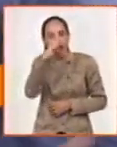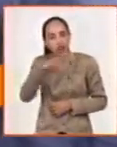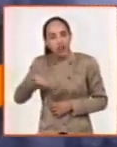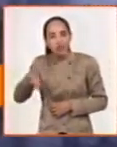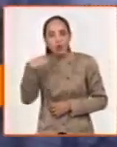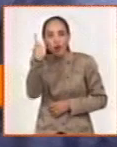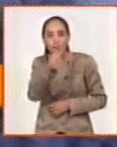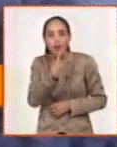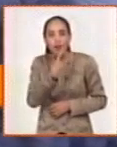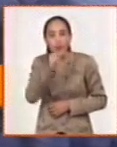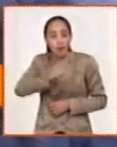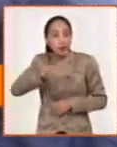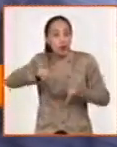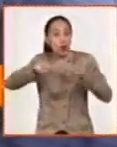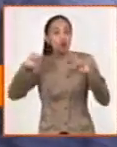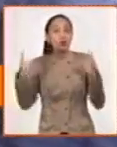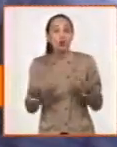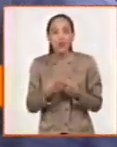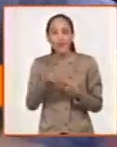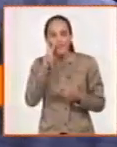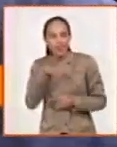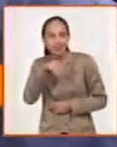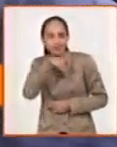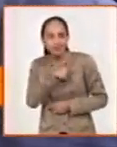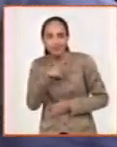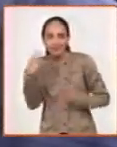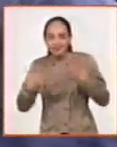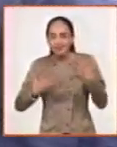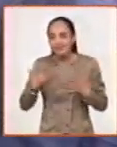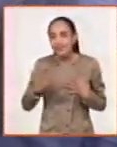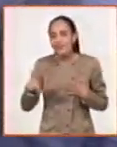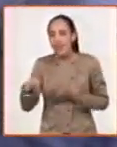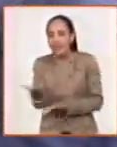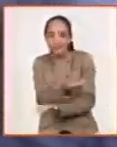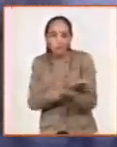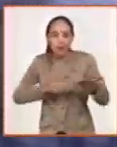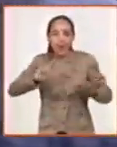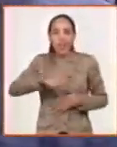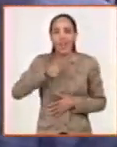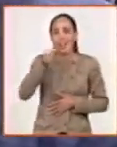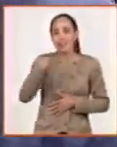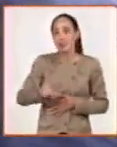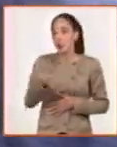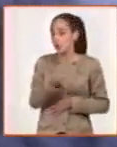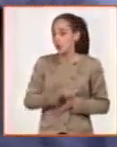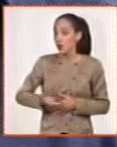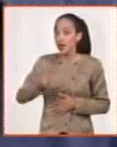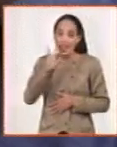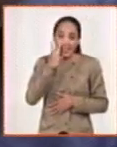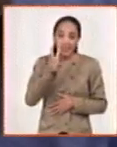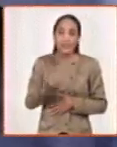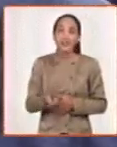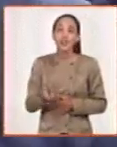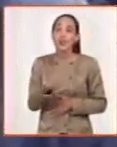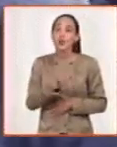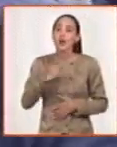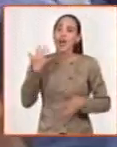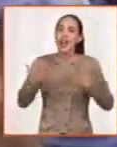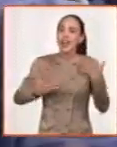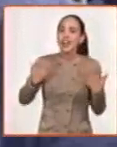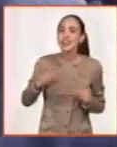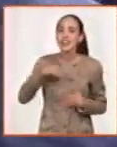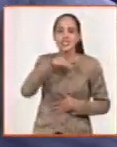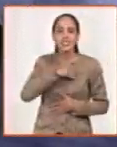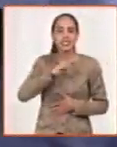sentido general, la alegría de compartir con sus artistas. Y hay que ver también el orgullo, la alegría que sienten los artistas de